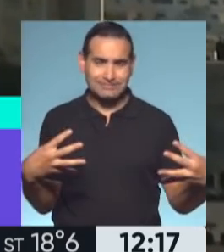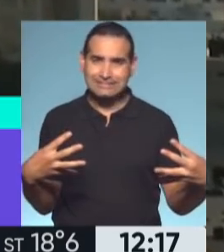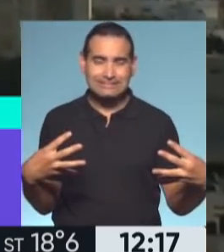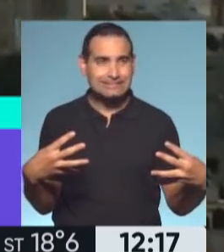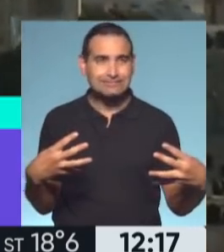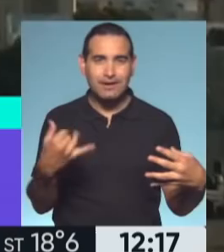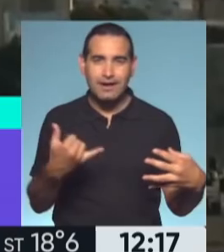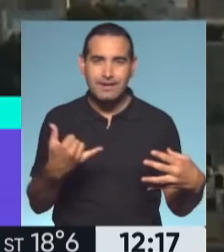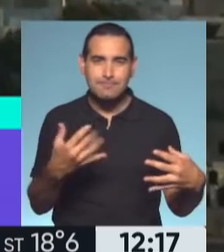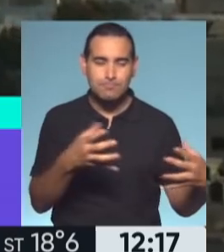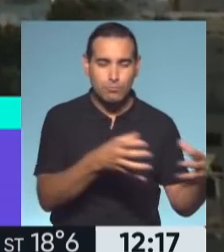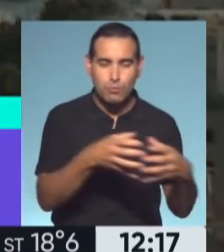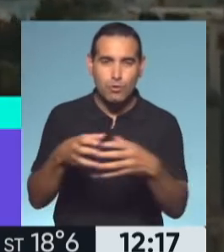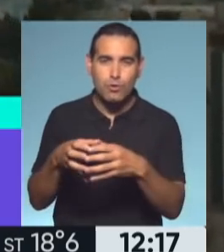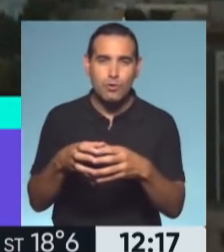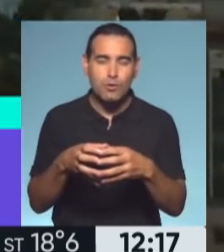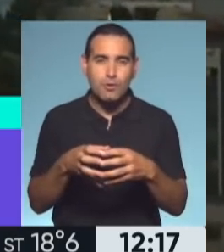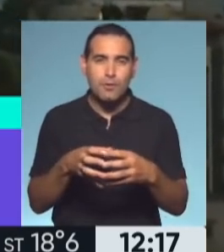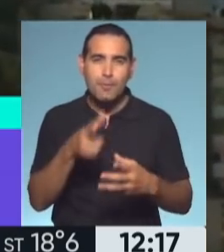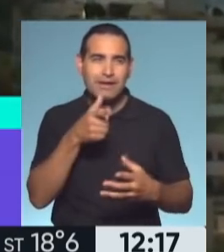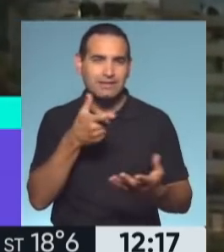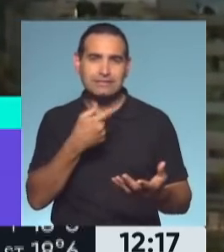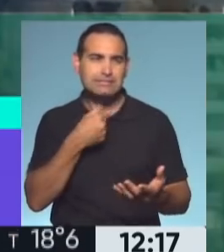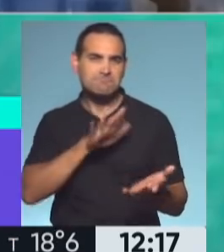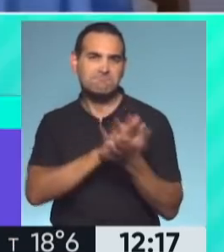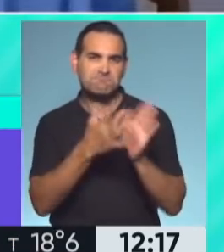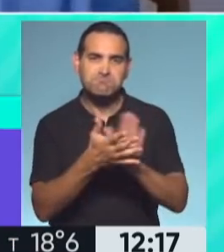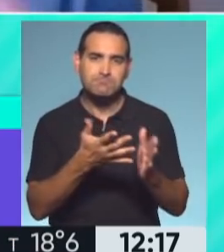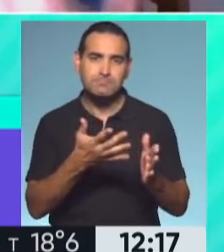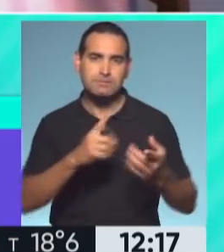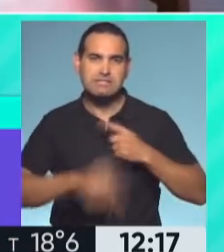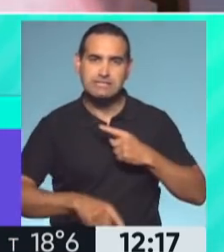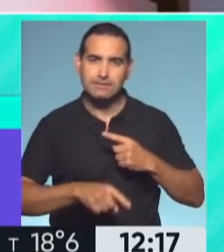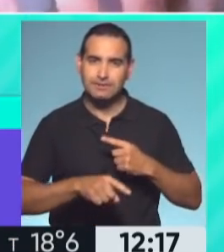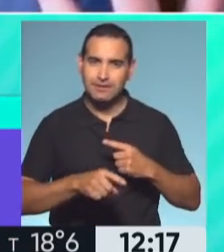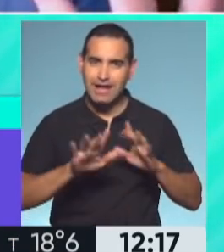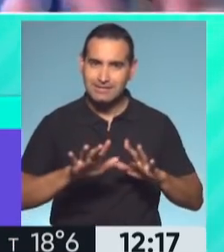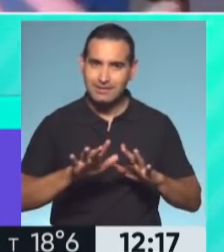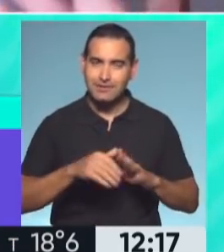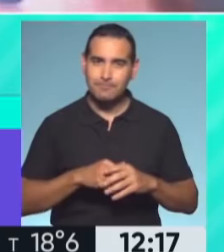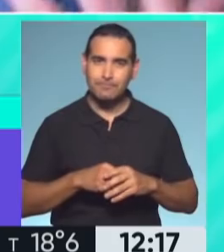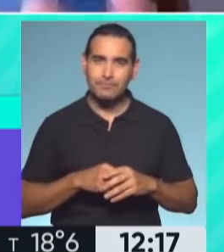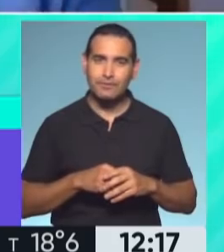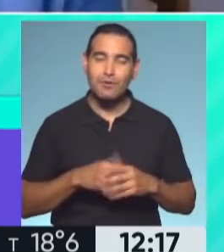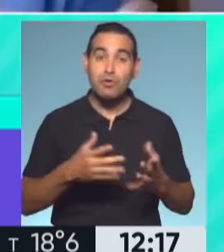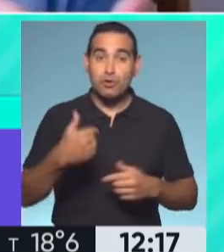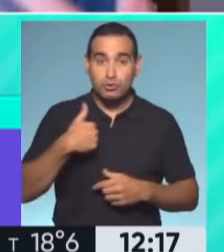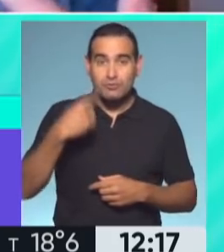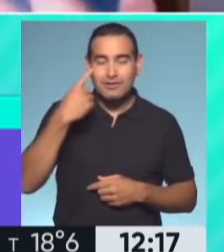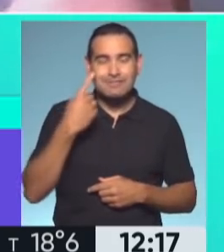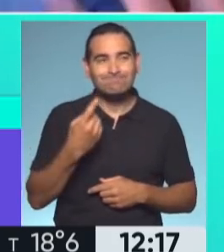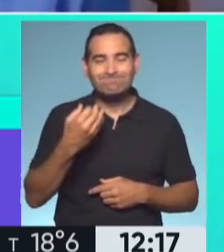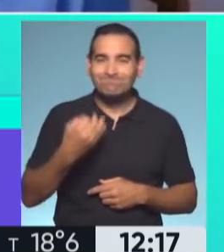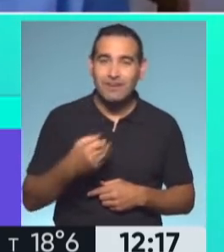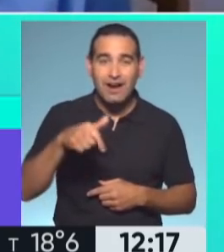especie de acción cíclica revanchista, de alguna manera. Lo que yo, a favor a esa idea de que capaz que esto